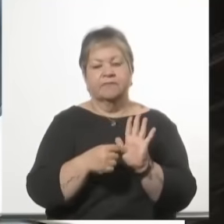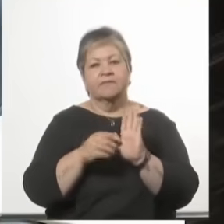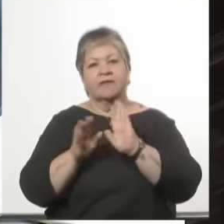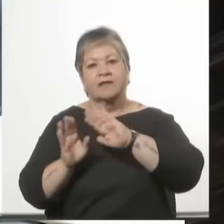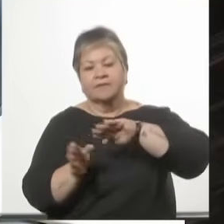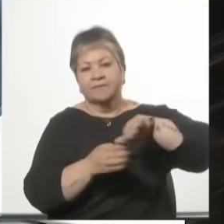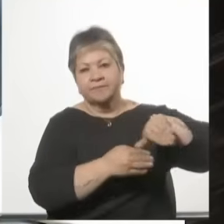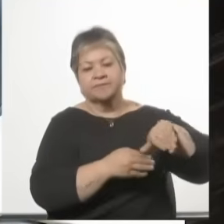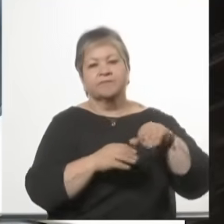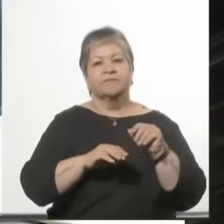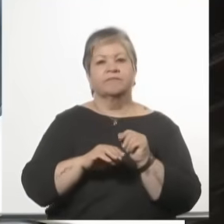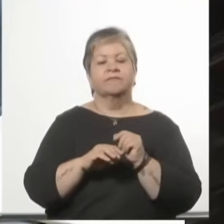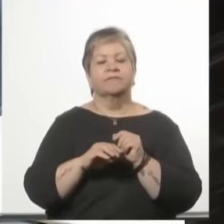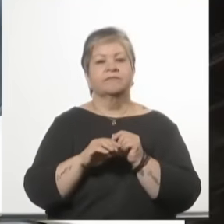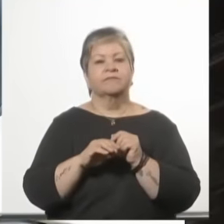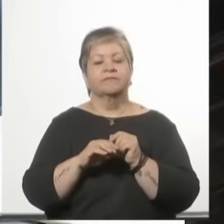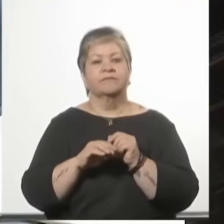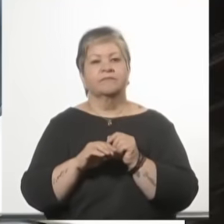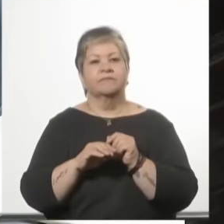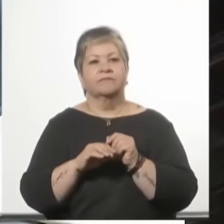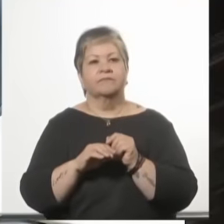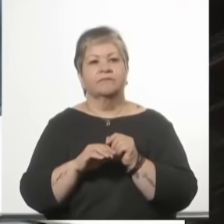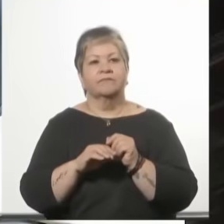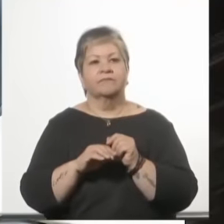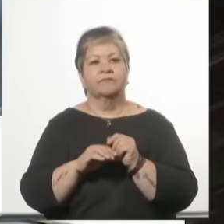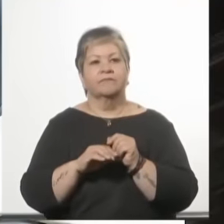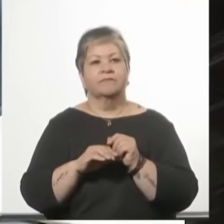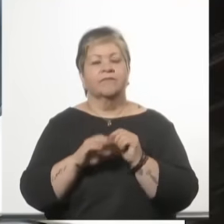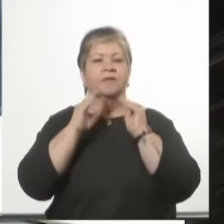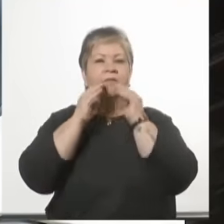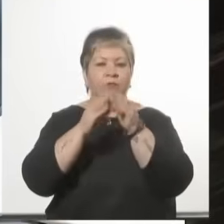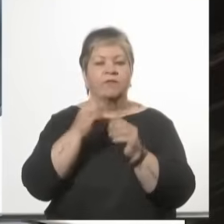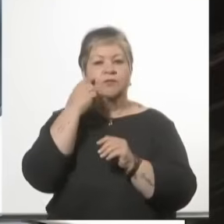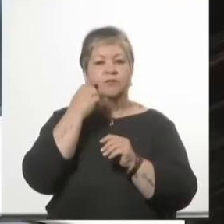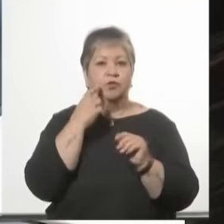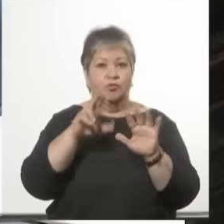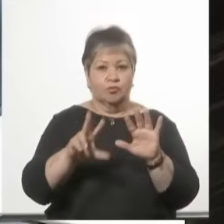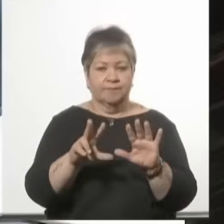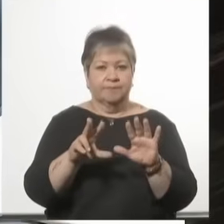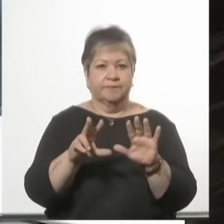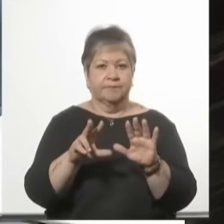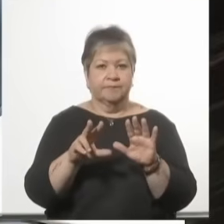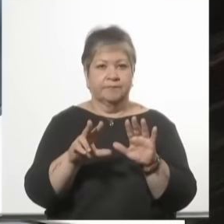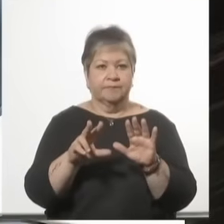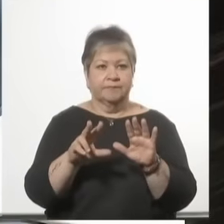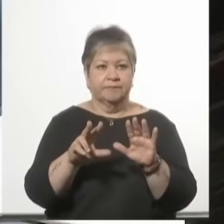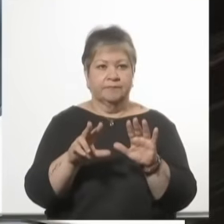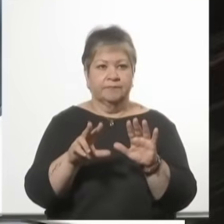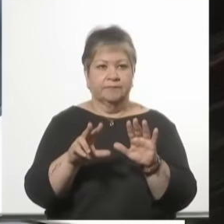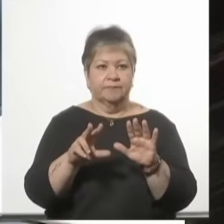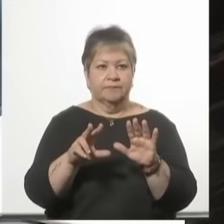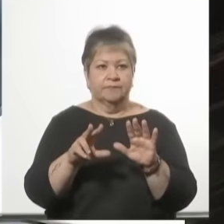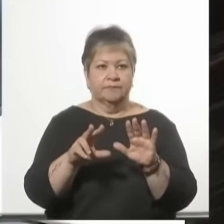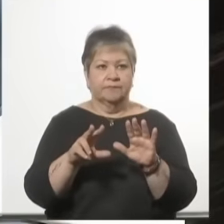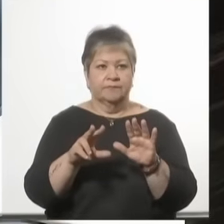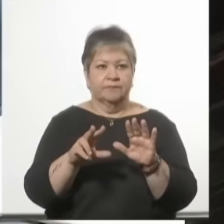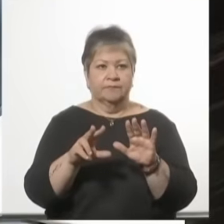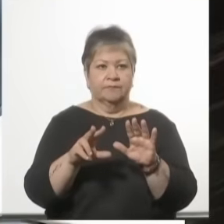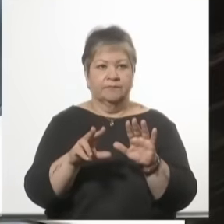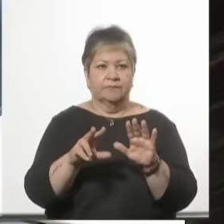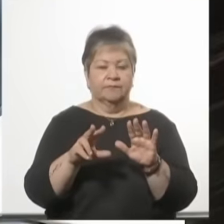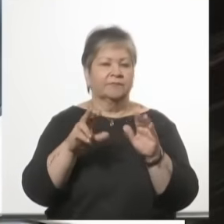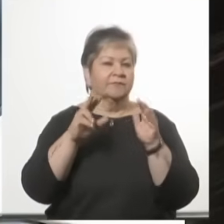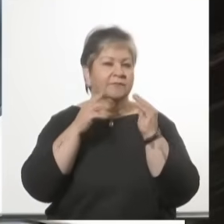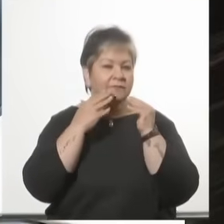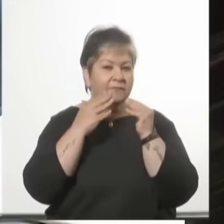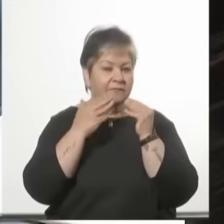respecto a la pregunta número 8, que dice, o consulta